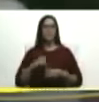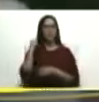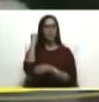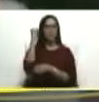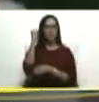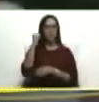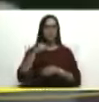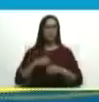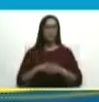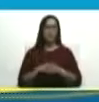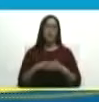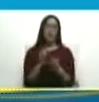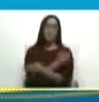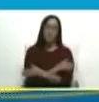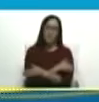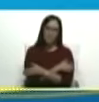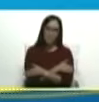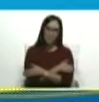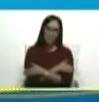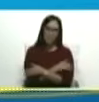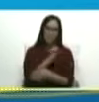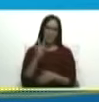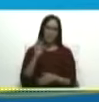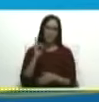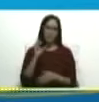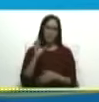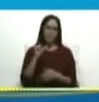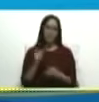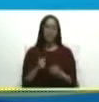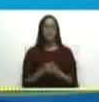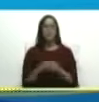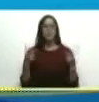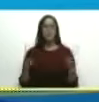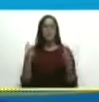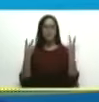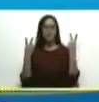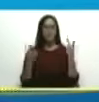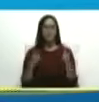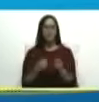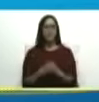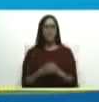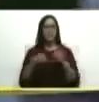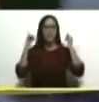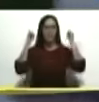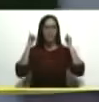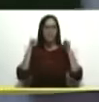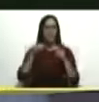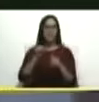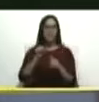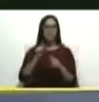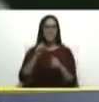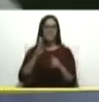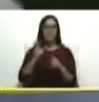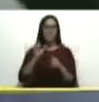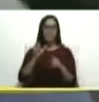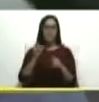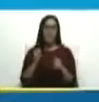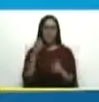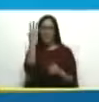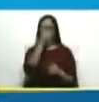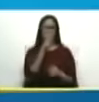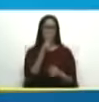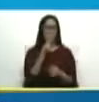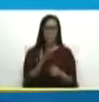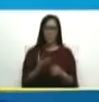triunfante pues. Felicitaciones, Freddy, por el éxito de la feria de San Sebastián, hermosa feria,